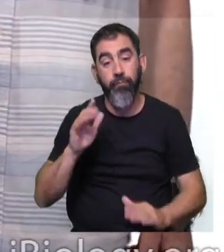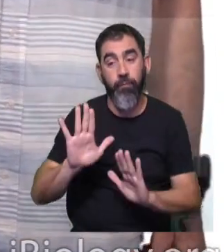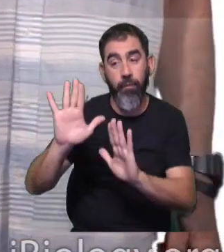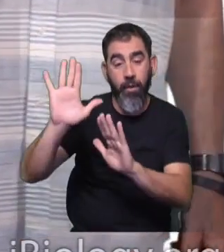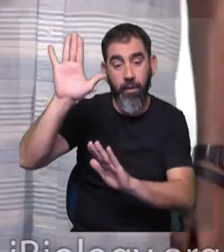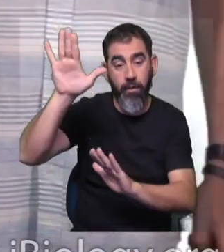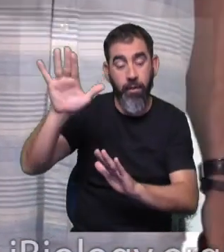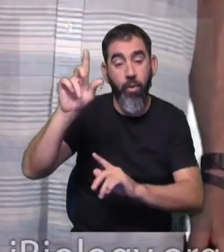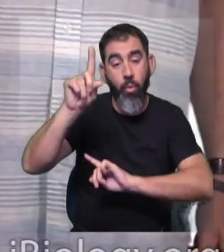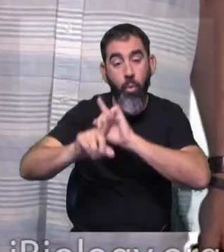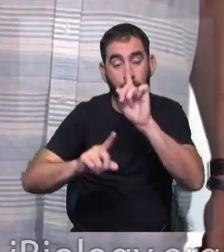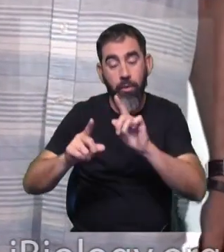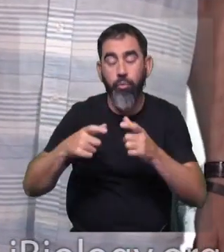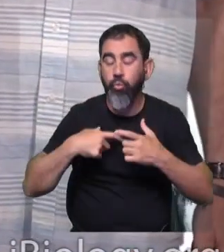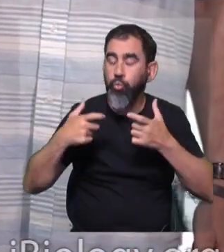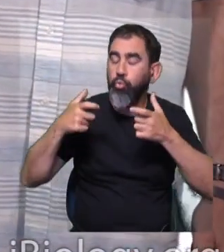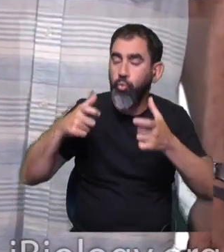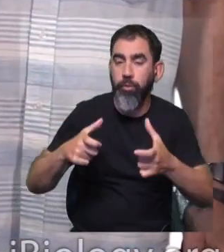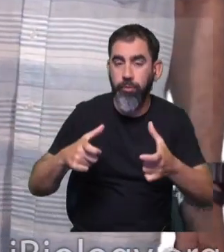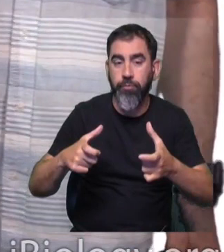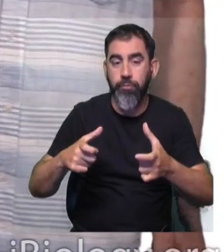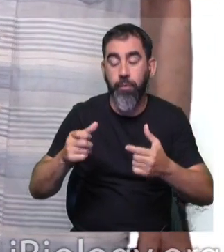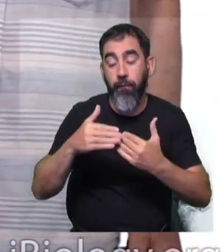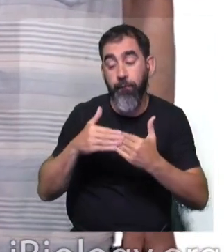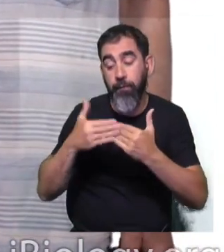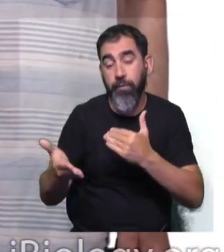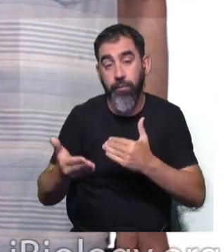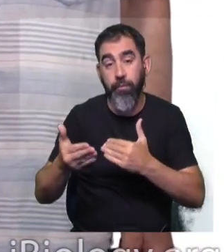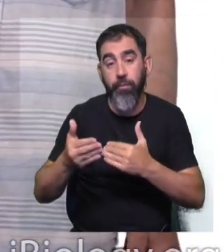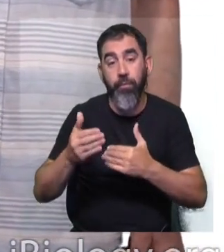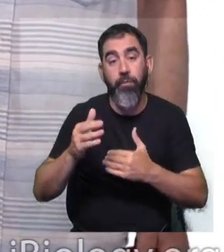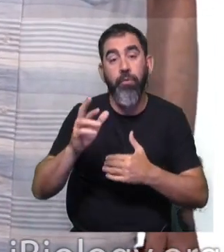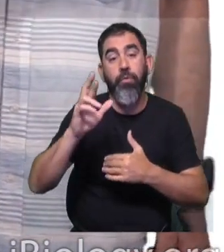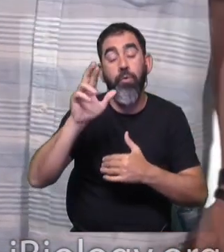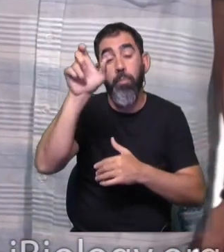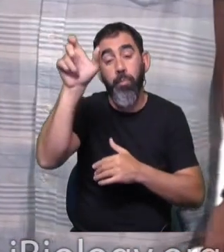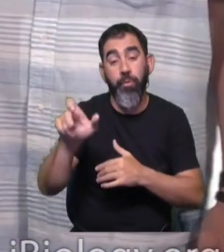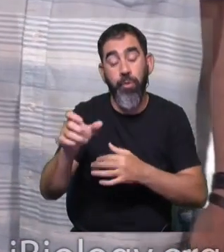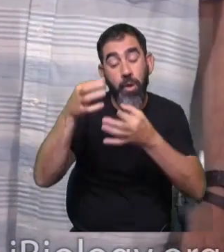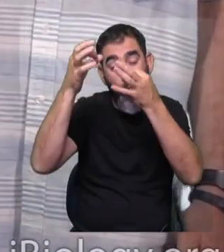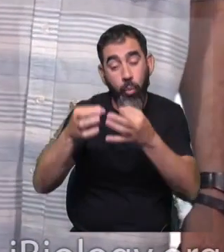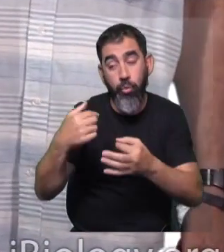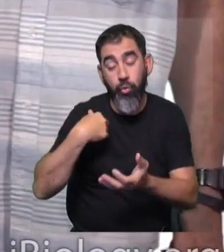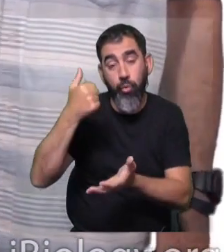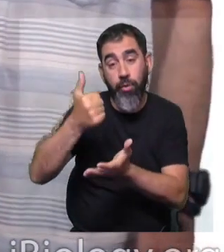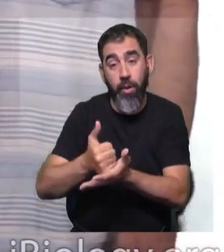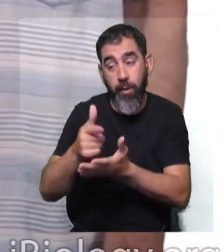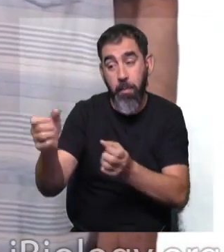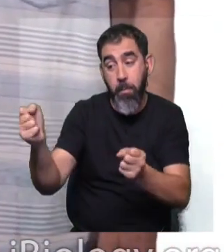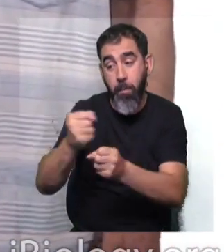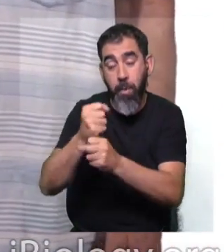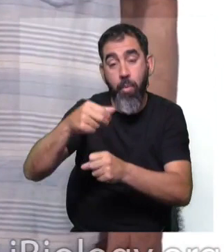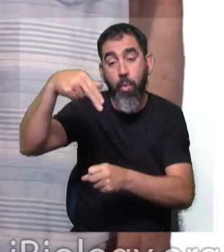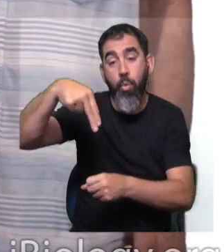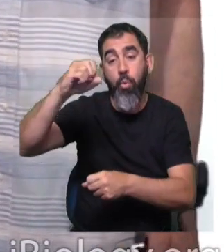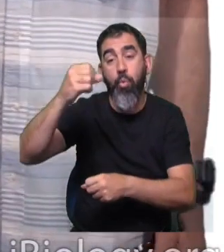Brandeis, tuve la suerte de ser vecino de Michael Rosbash. Justo mientras yo estuve allá, obtuve el premio Nobel por